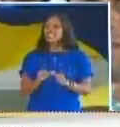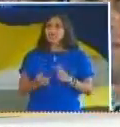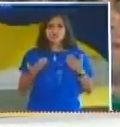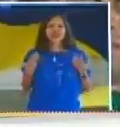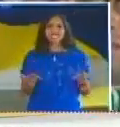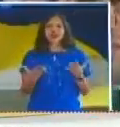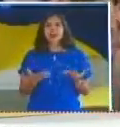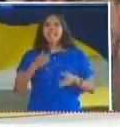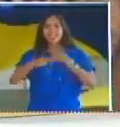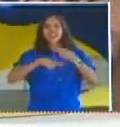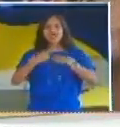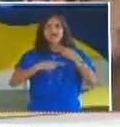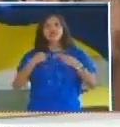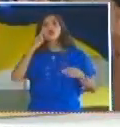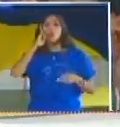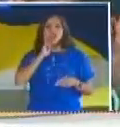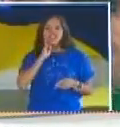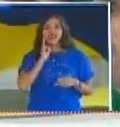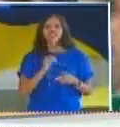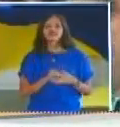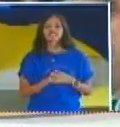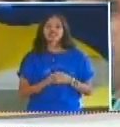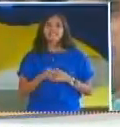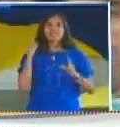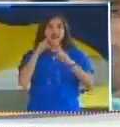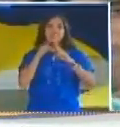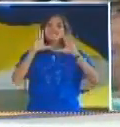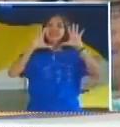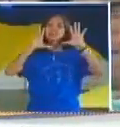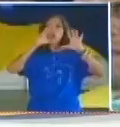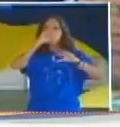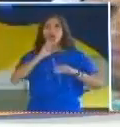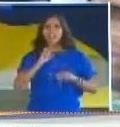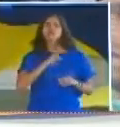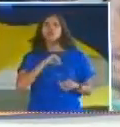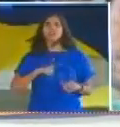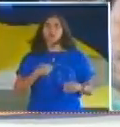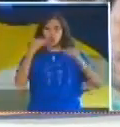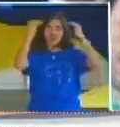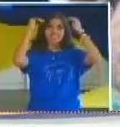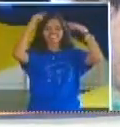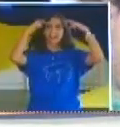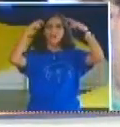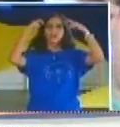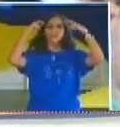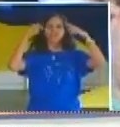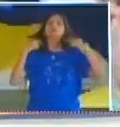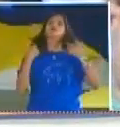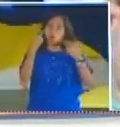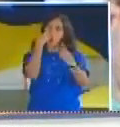manteniendo esta revolución bolivariana que desde hace 18 años nuestro querido comandante